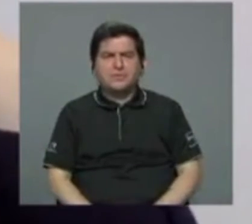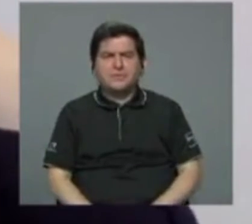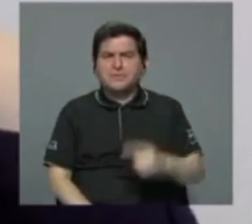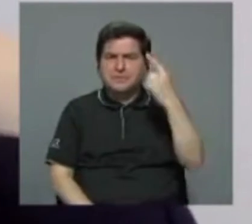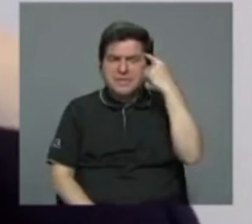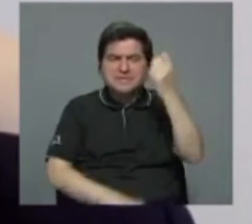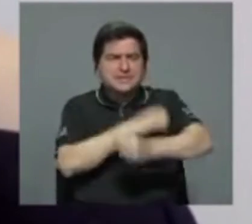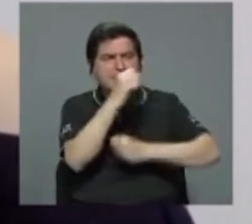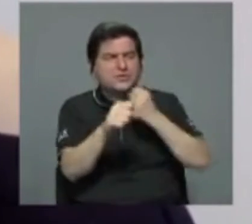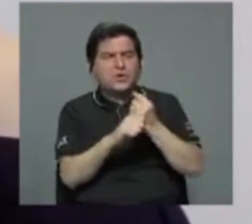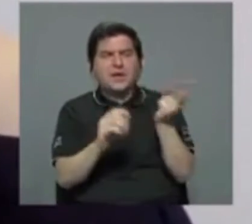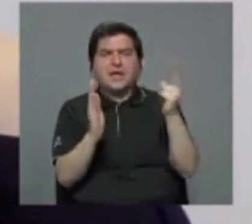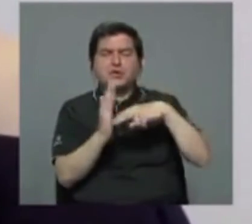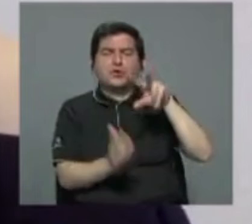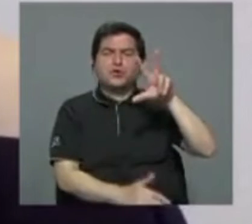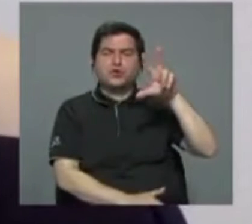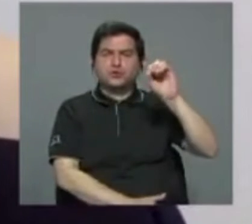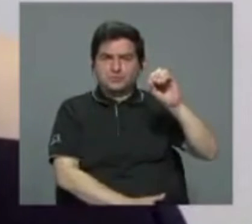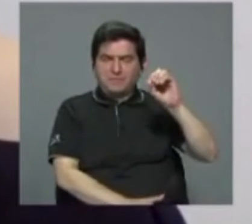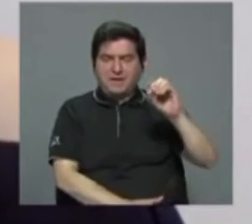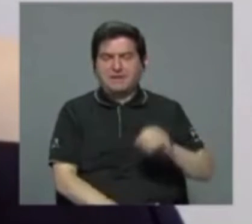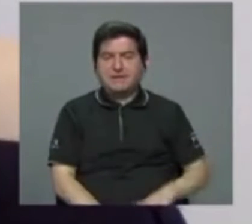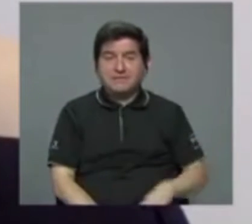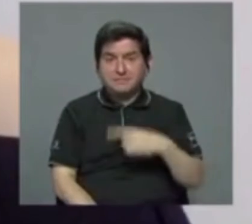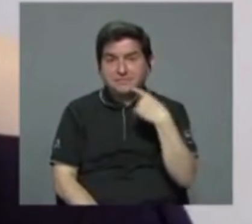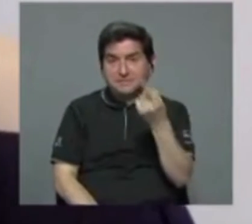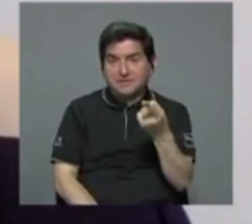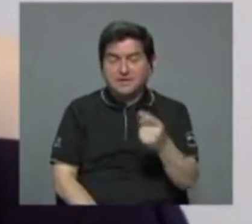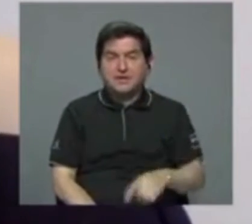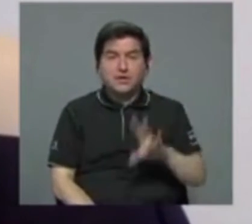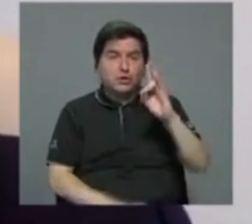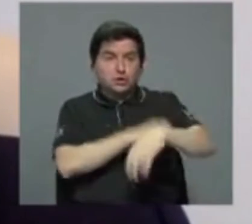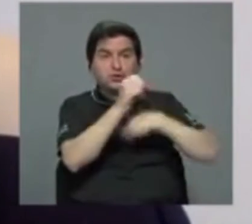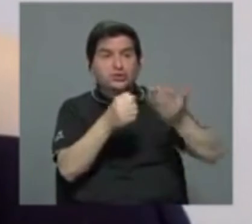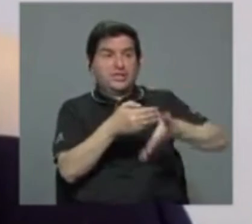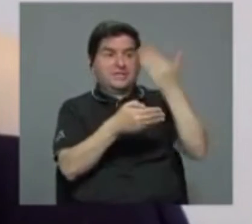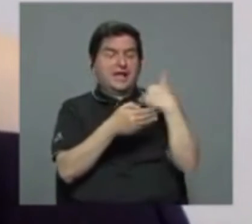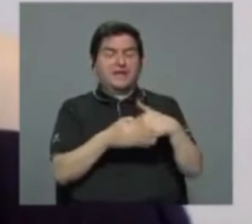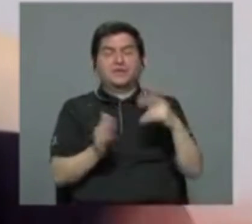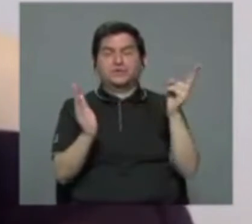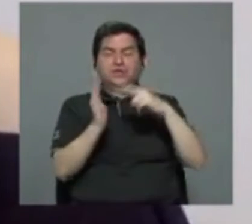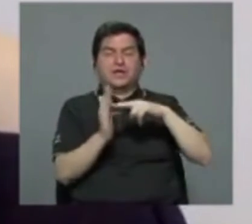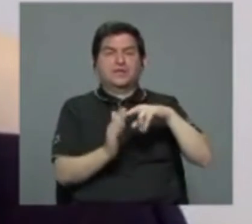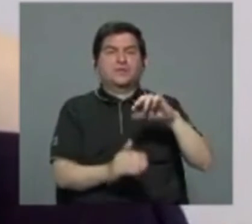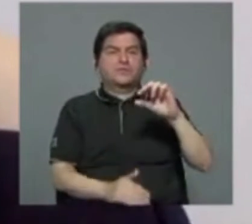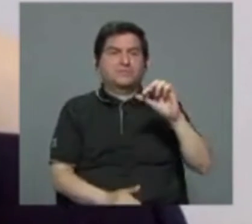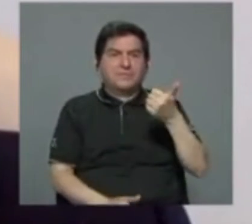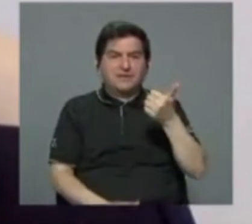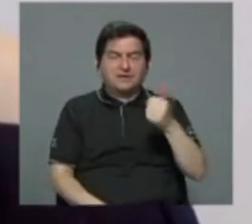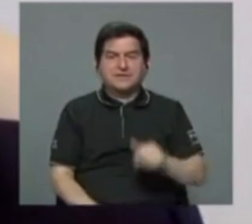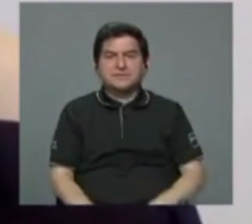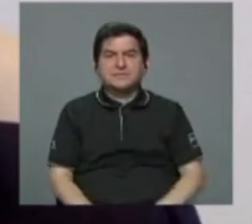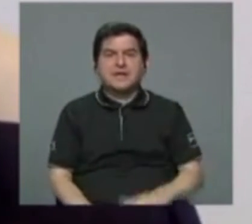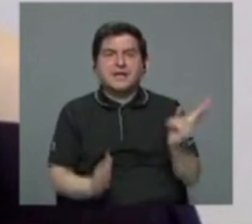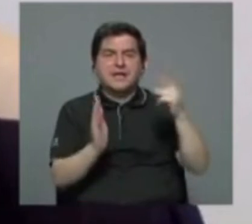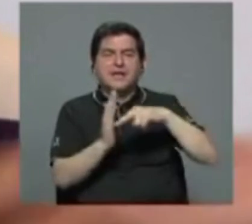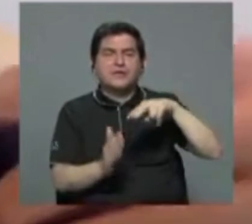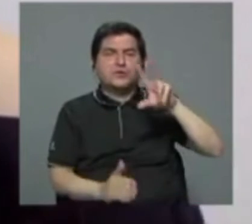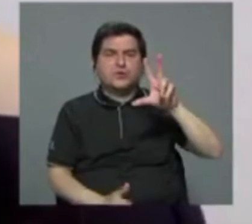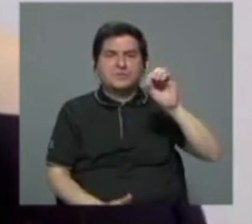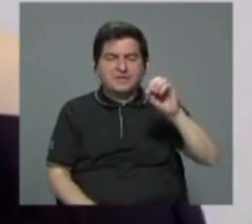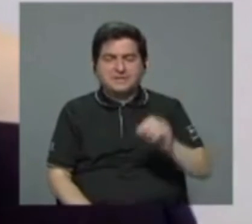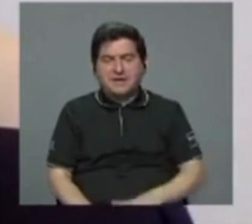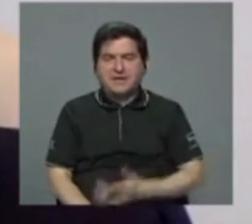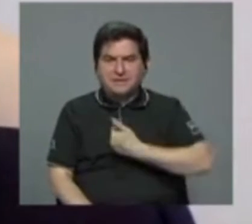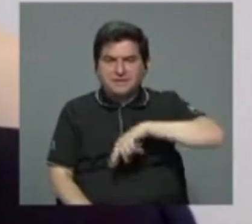el año 2030, se dijo hace 7 años, en el 2015, qué tal si para el año 2030 hemos